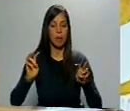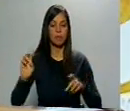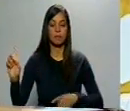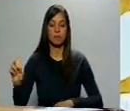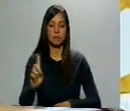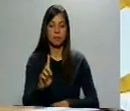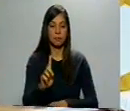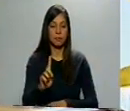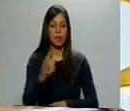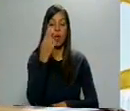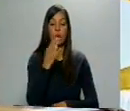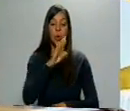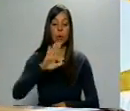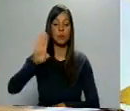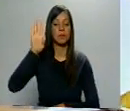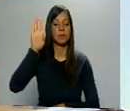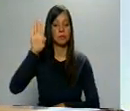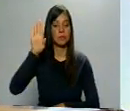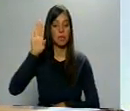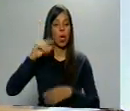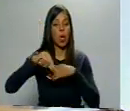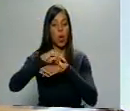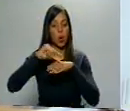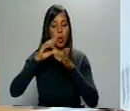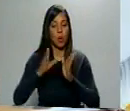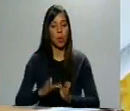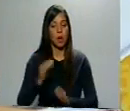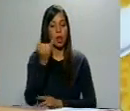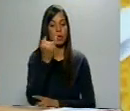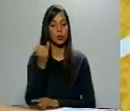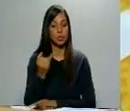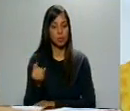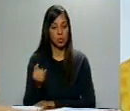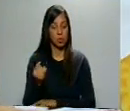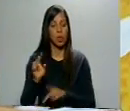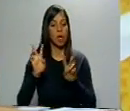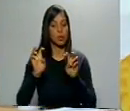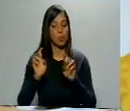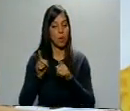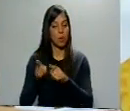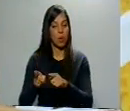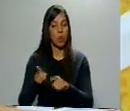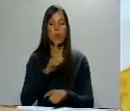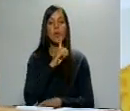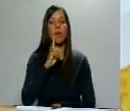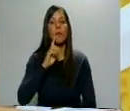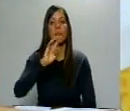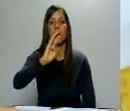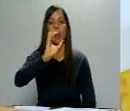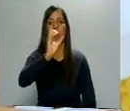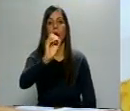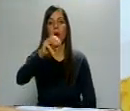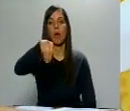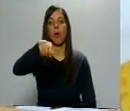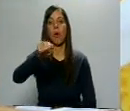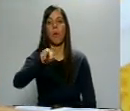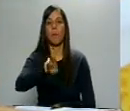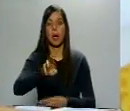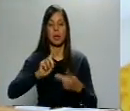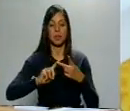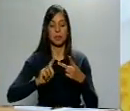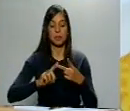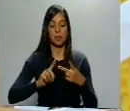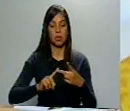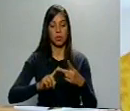juramentación del gobernador proclamado del estado Zulia, Omar Prieto. En el segundo punto,